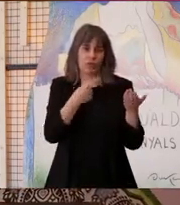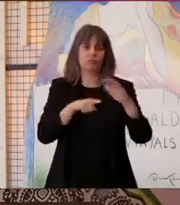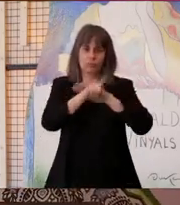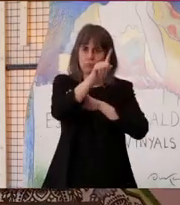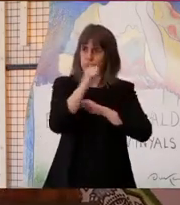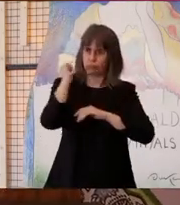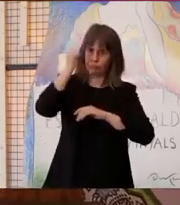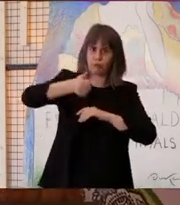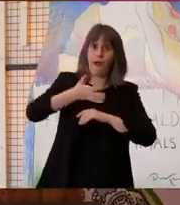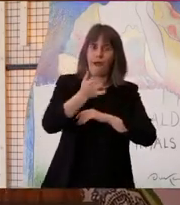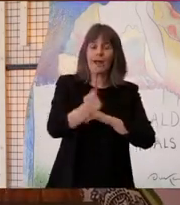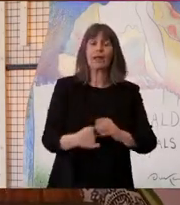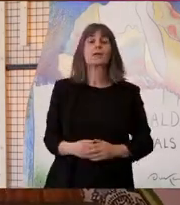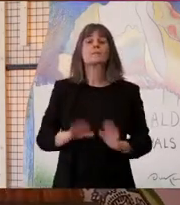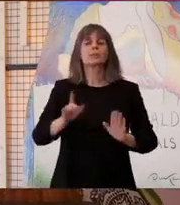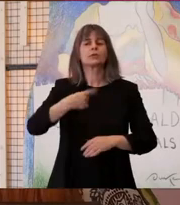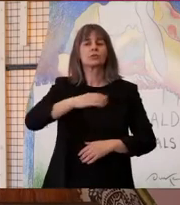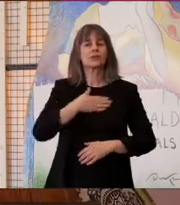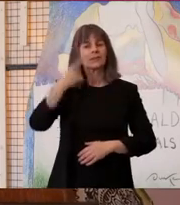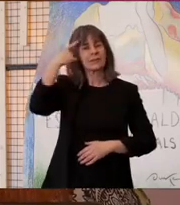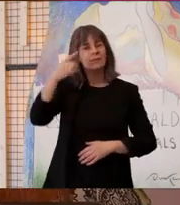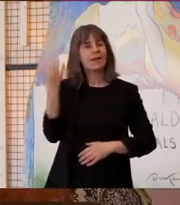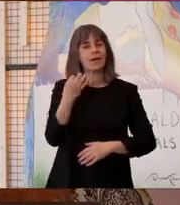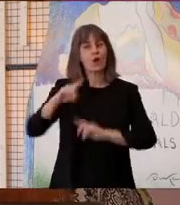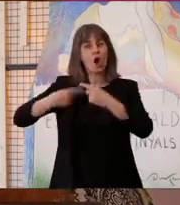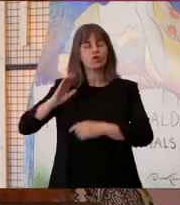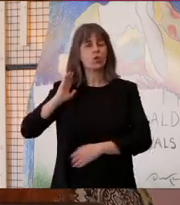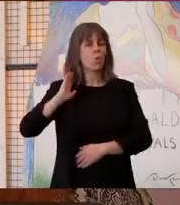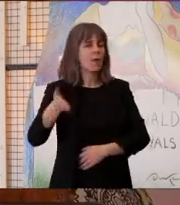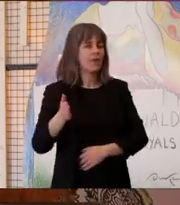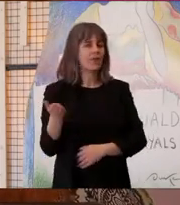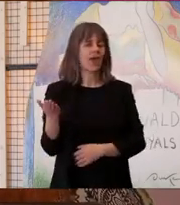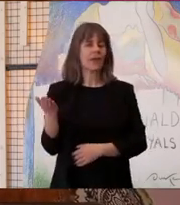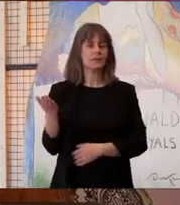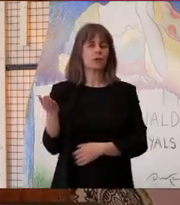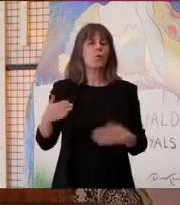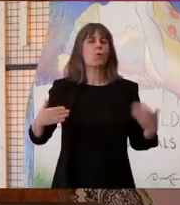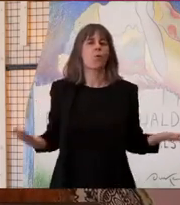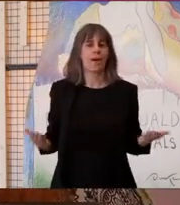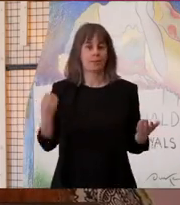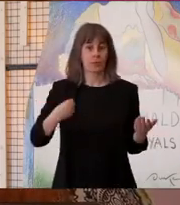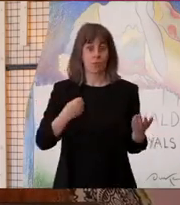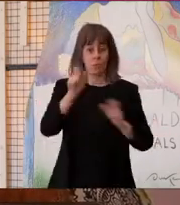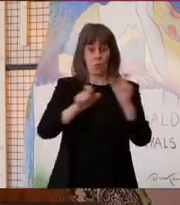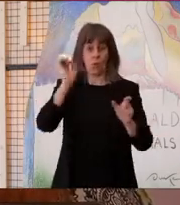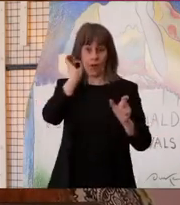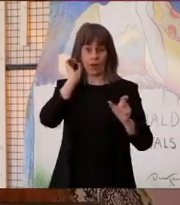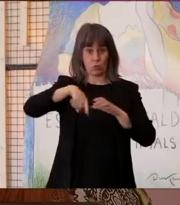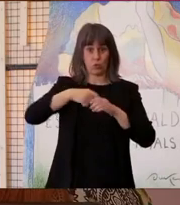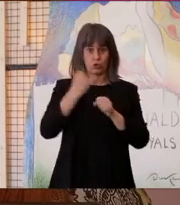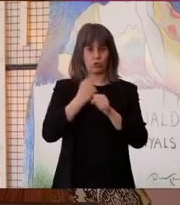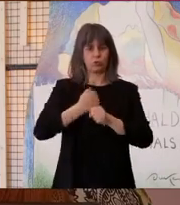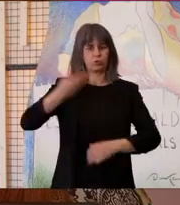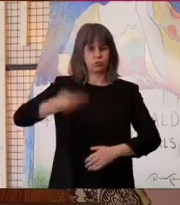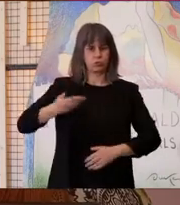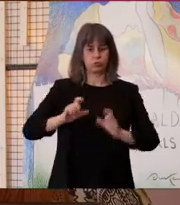también Queremos saber por qué y qué consecuencias ha tenido el hecho de ese incremento del número de mujeres en puestos de